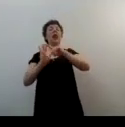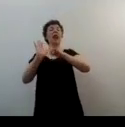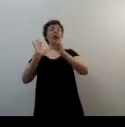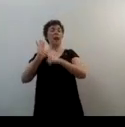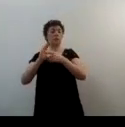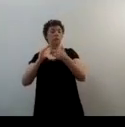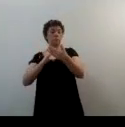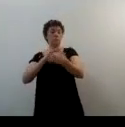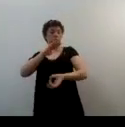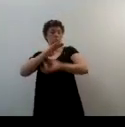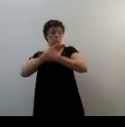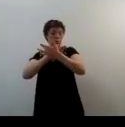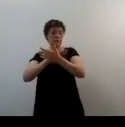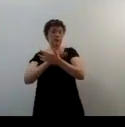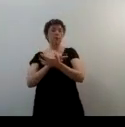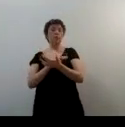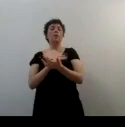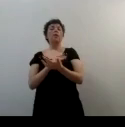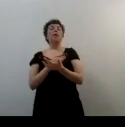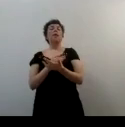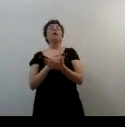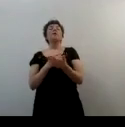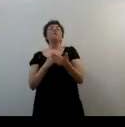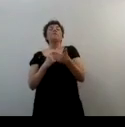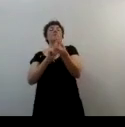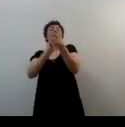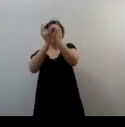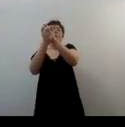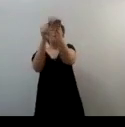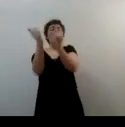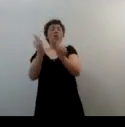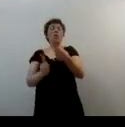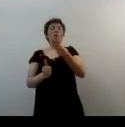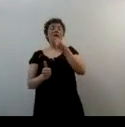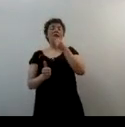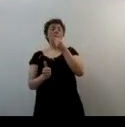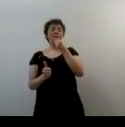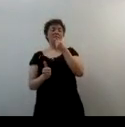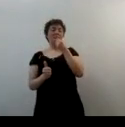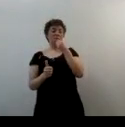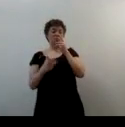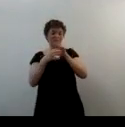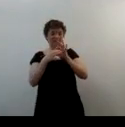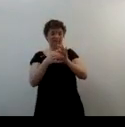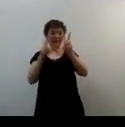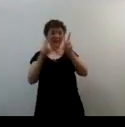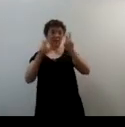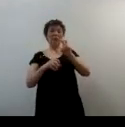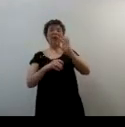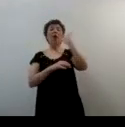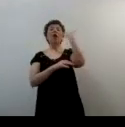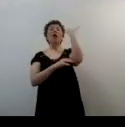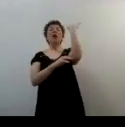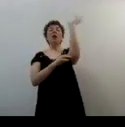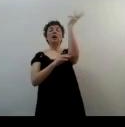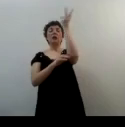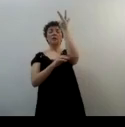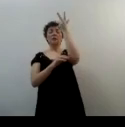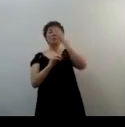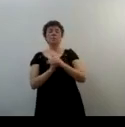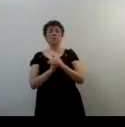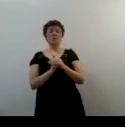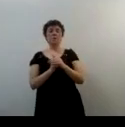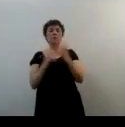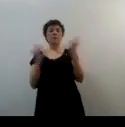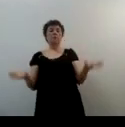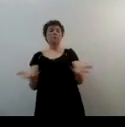Entonces, va a cambiar bastante el modelo de alimentación a este respecto. ¿Y esto qué significa? Pues que se va a fomentar mucho más el